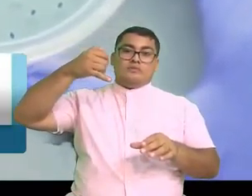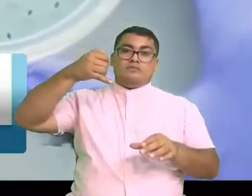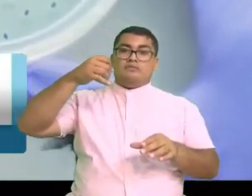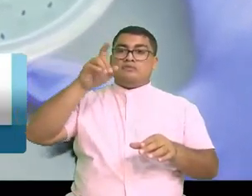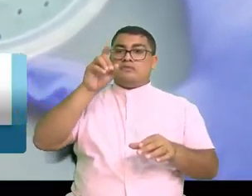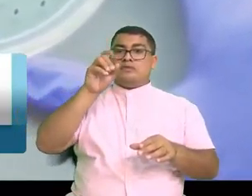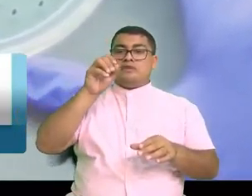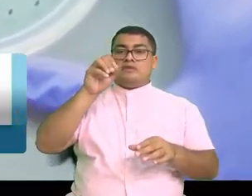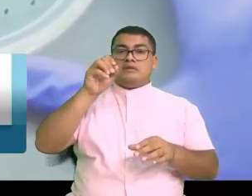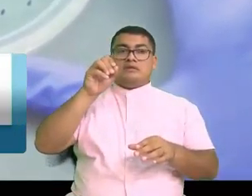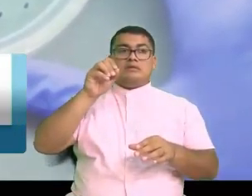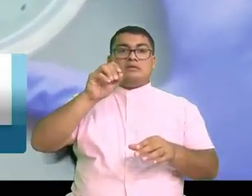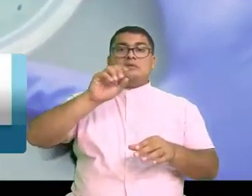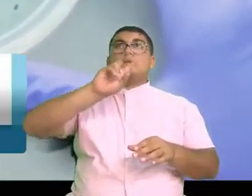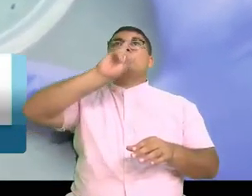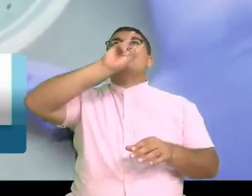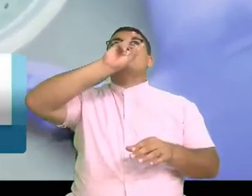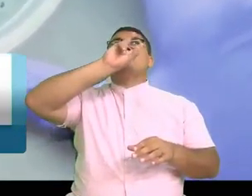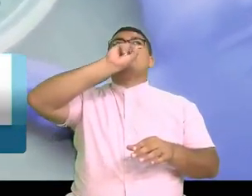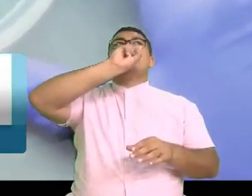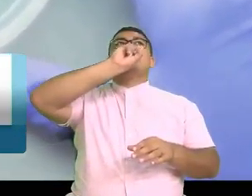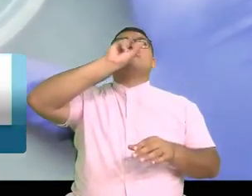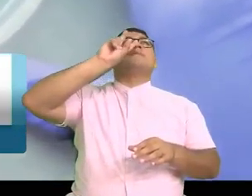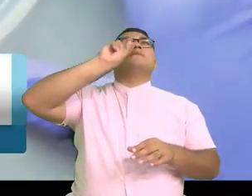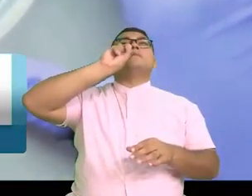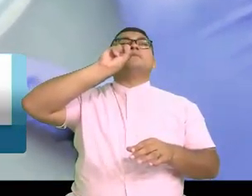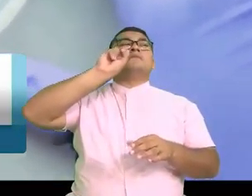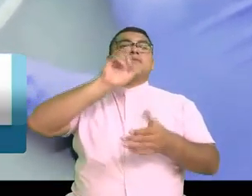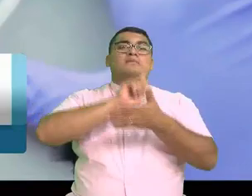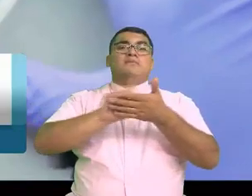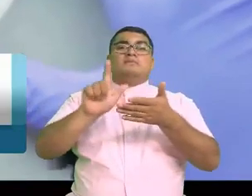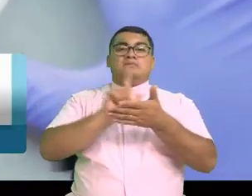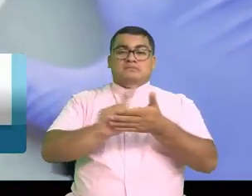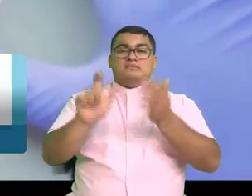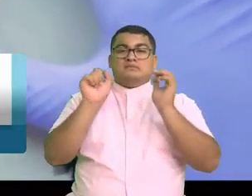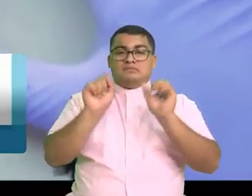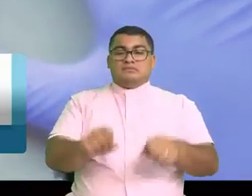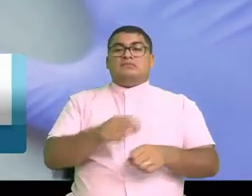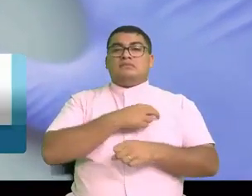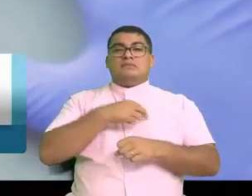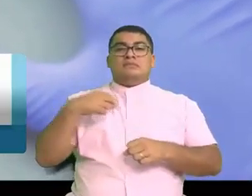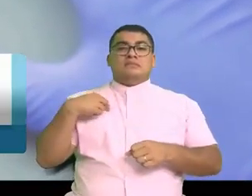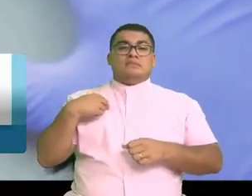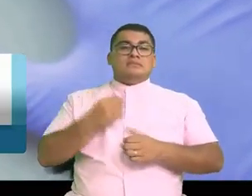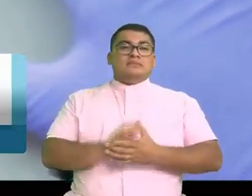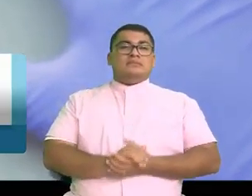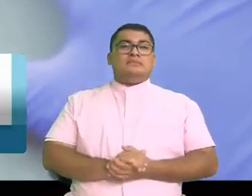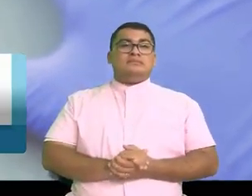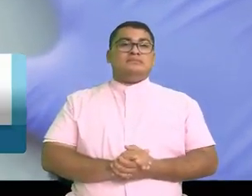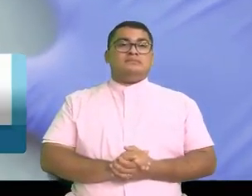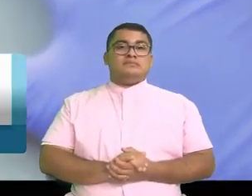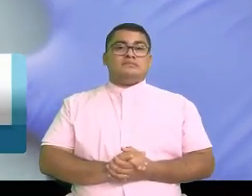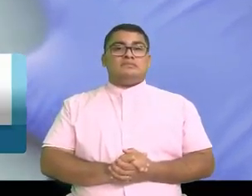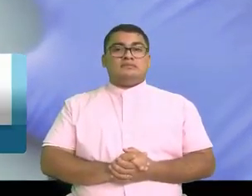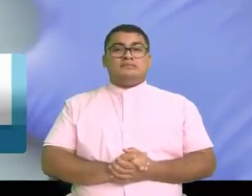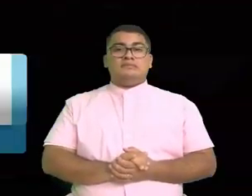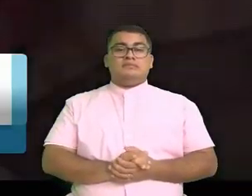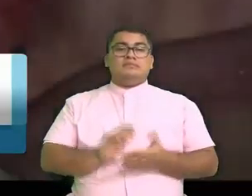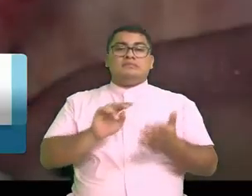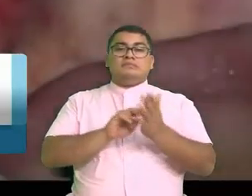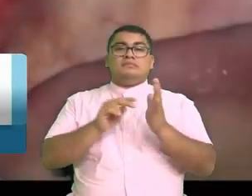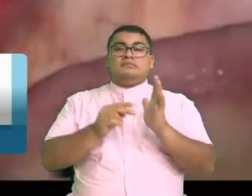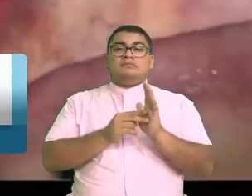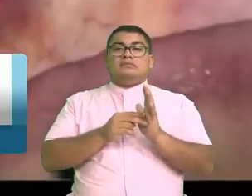cc, ¿verdad? Y entonces, y uno se hace los lavados nasales. Lavado nasal. ¿Qué es lo que hace estos